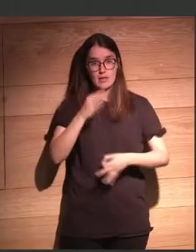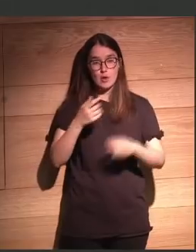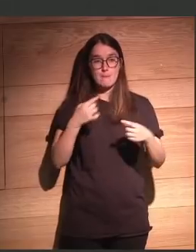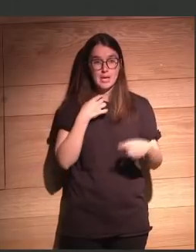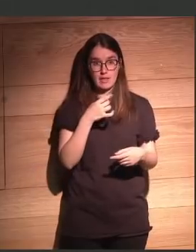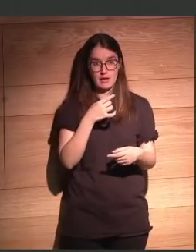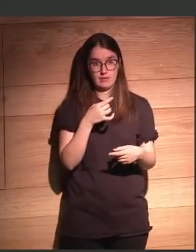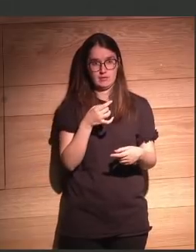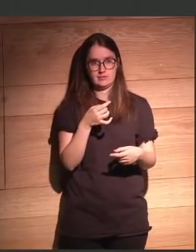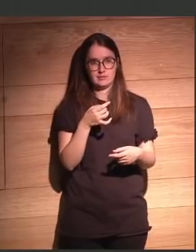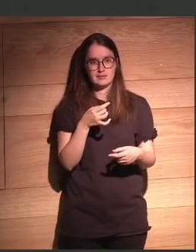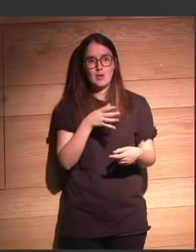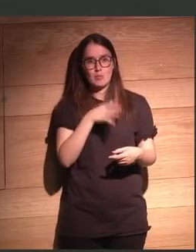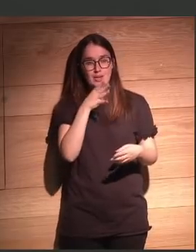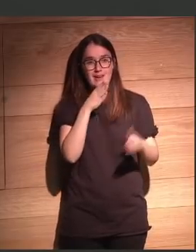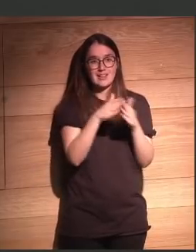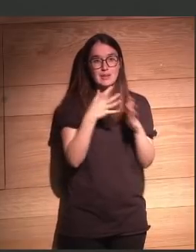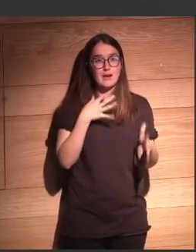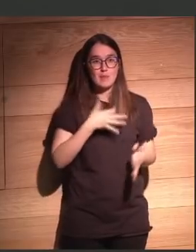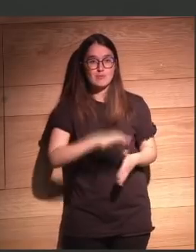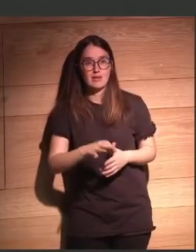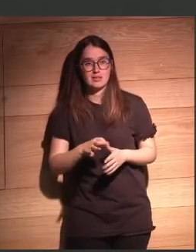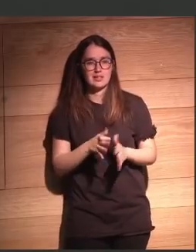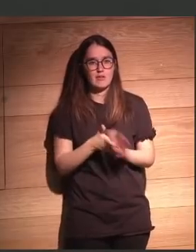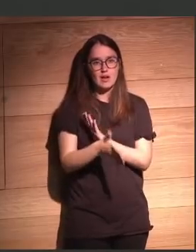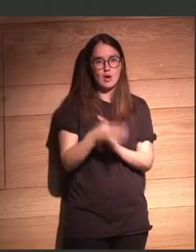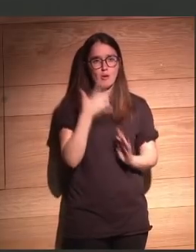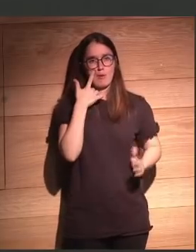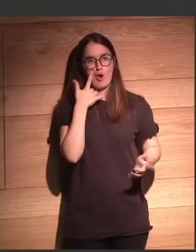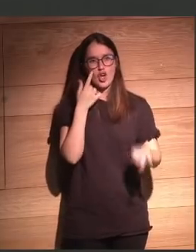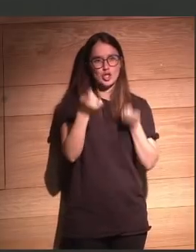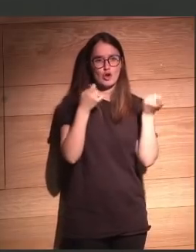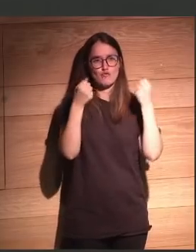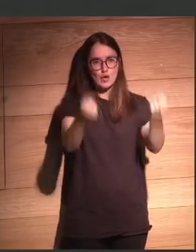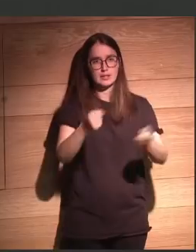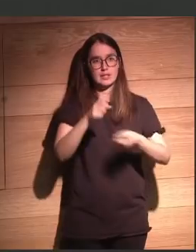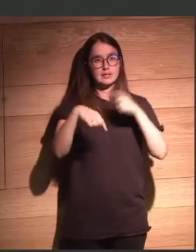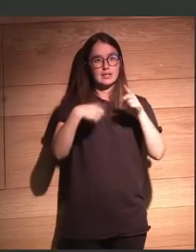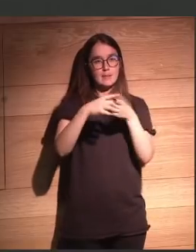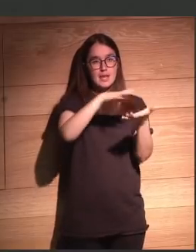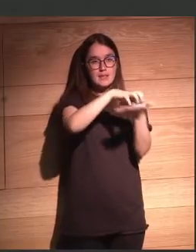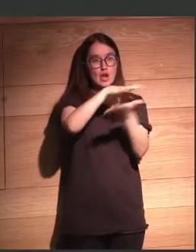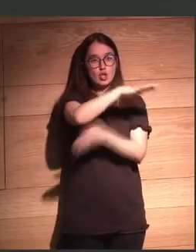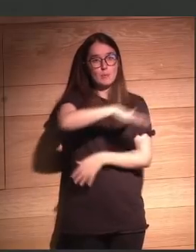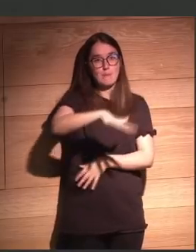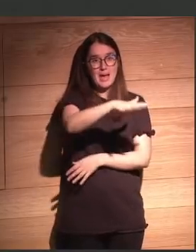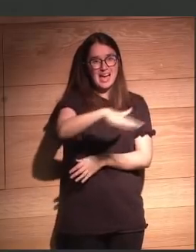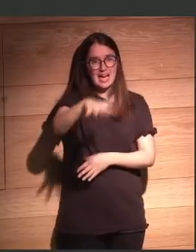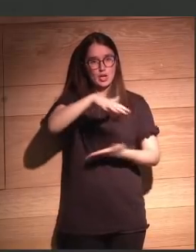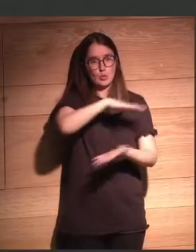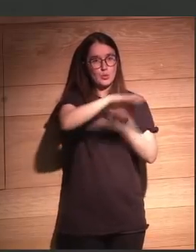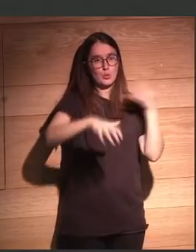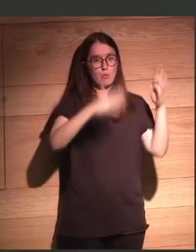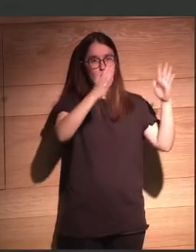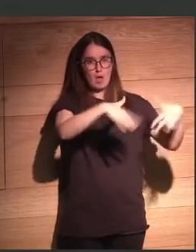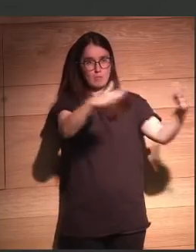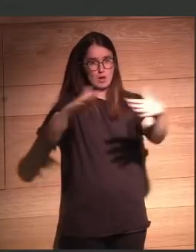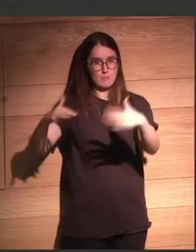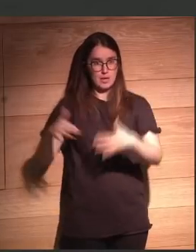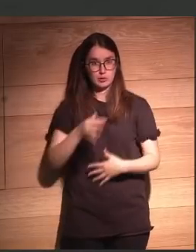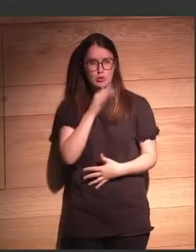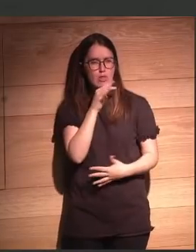la casa. Son cosas que no se nos tienen que olvidar. También la demolición de los barrios revoltosos, que seguimos viéndolo